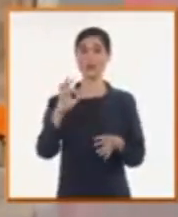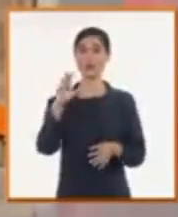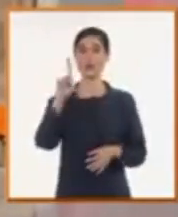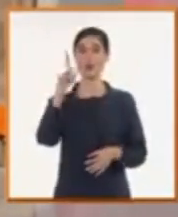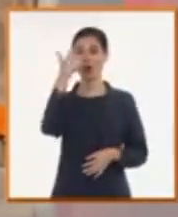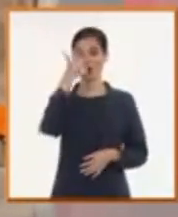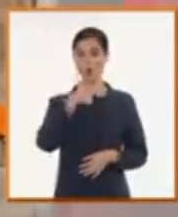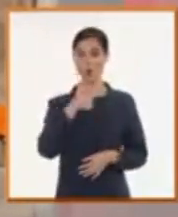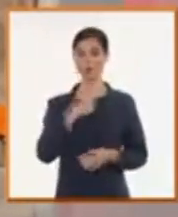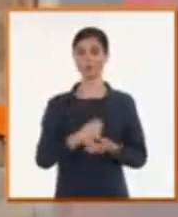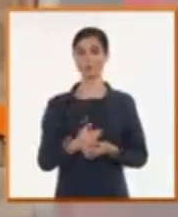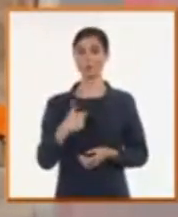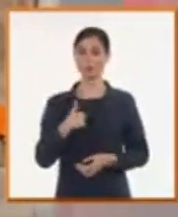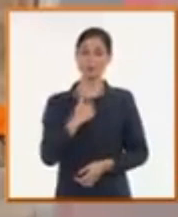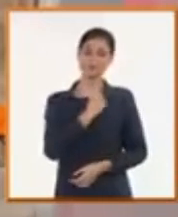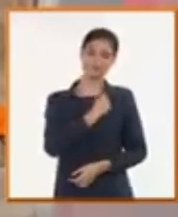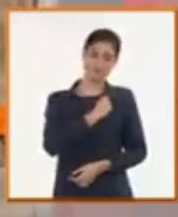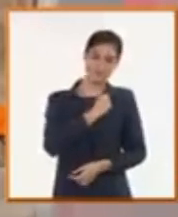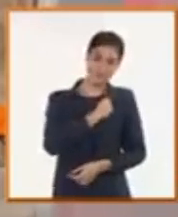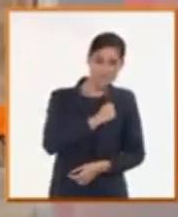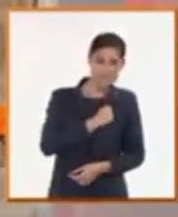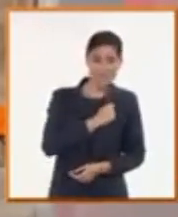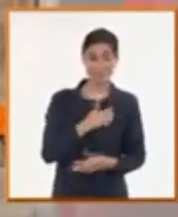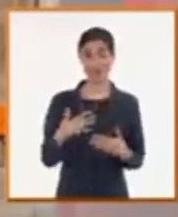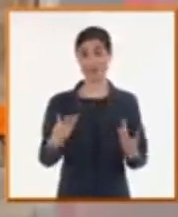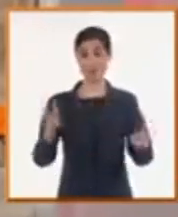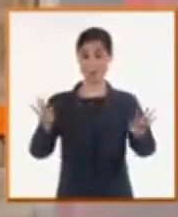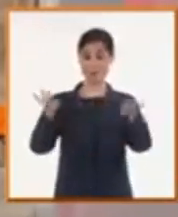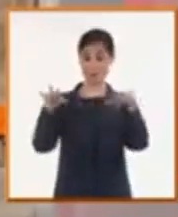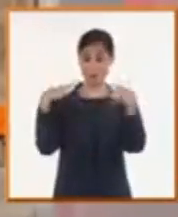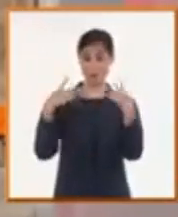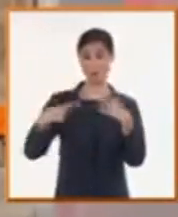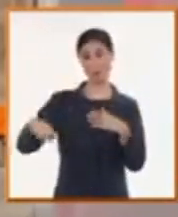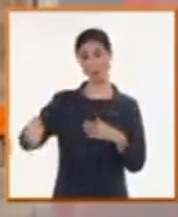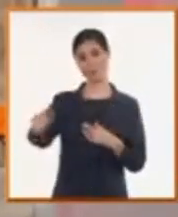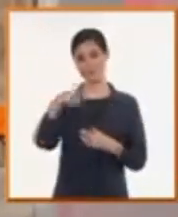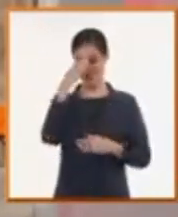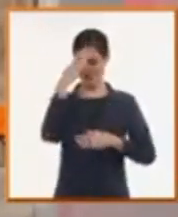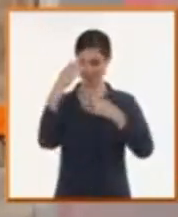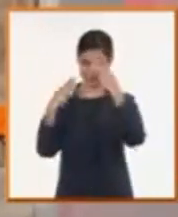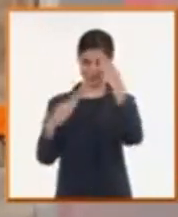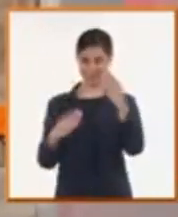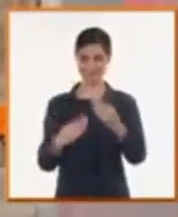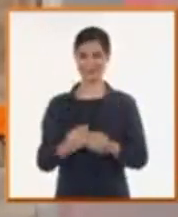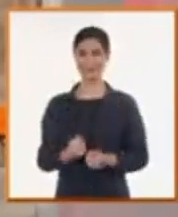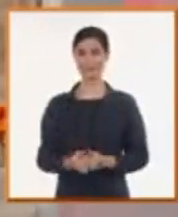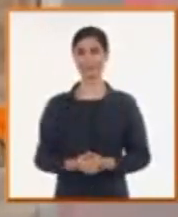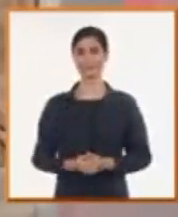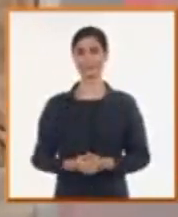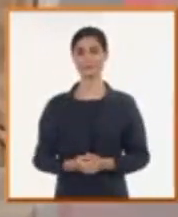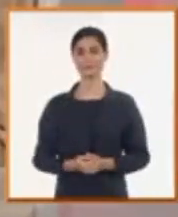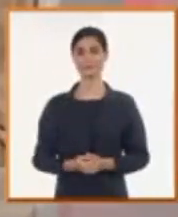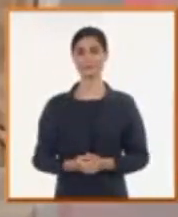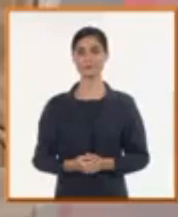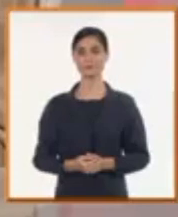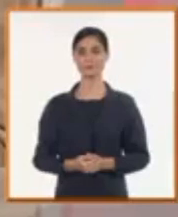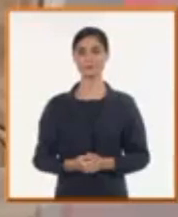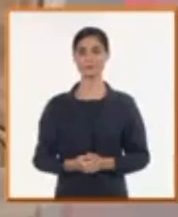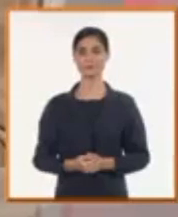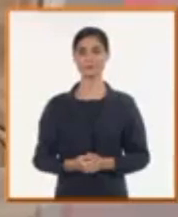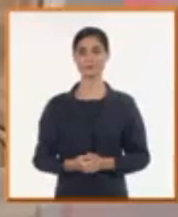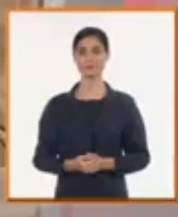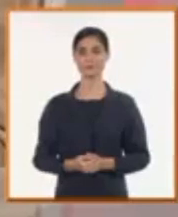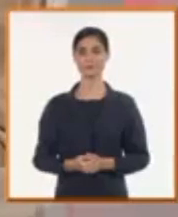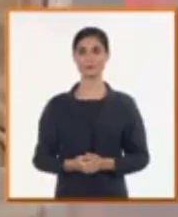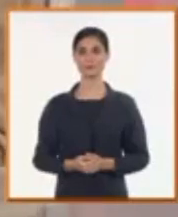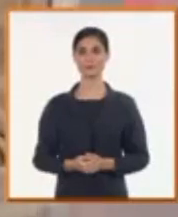compartir con ustedes y con el pueblo que nos está mirando por diferentes vías o nos están escuchando. Bueno, hay que decirle al link